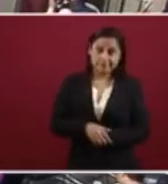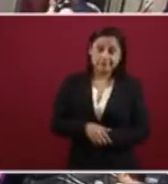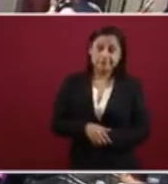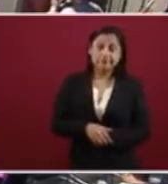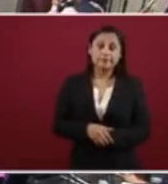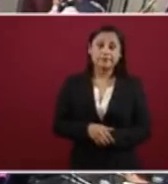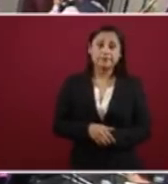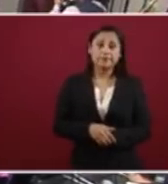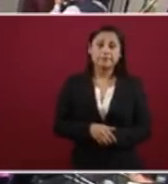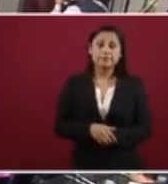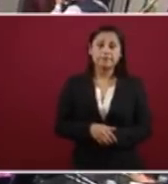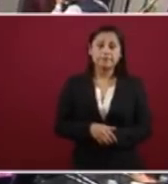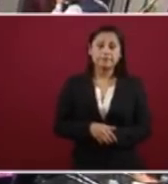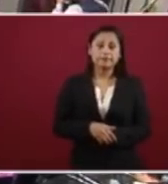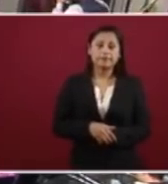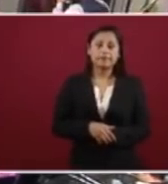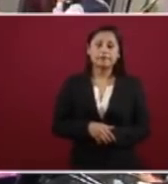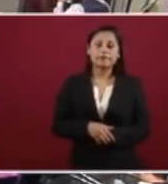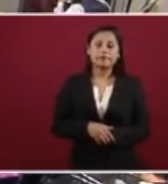periodo